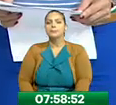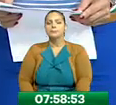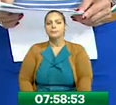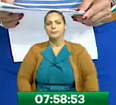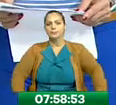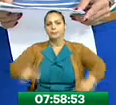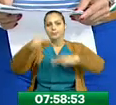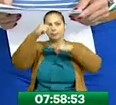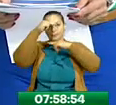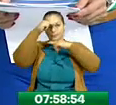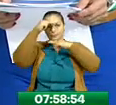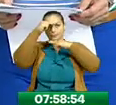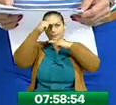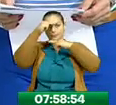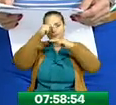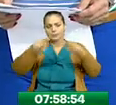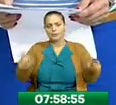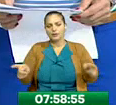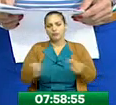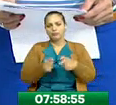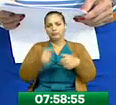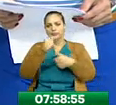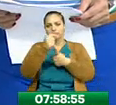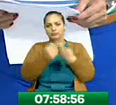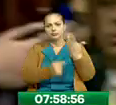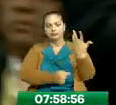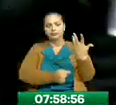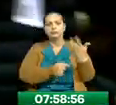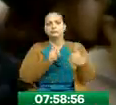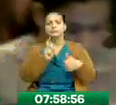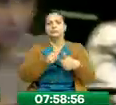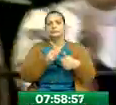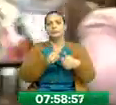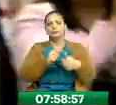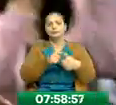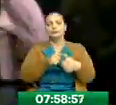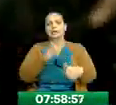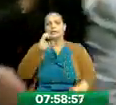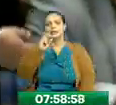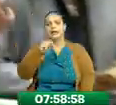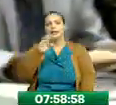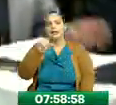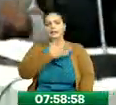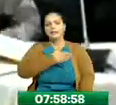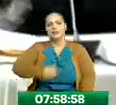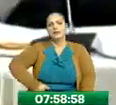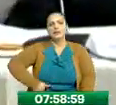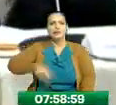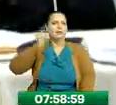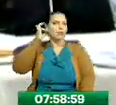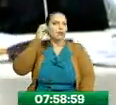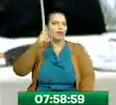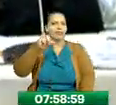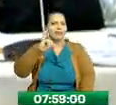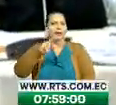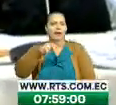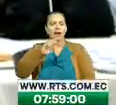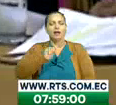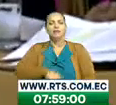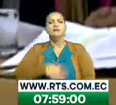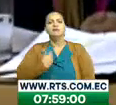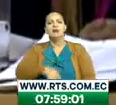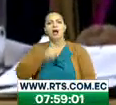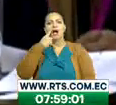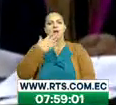Y vamos de inmediato con las 5 noticias más importantes de este día. La presidenta del Consejo Nacional Electoral, Diana Tamaint, presentó